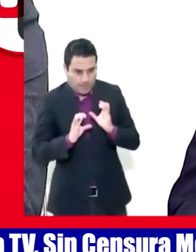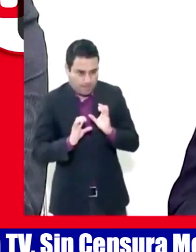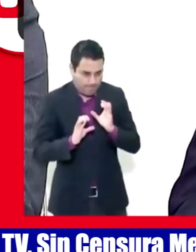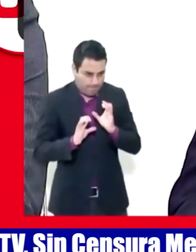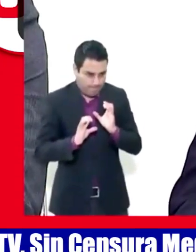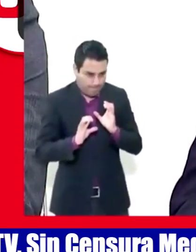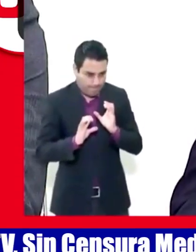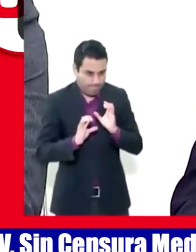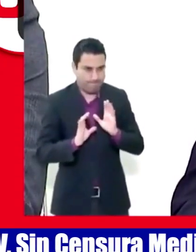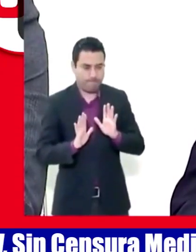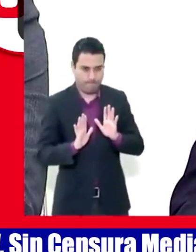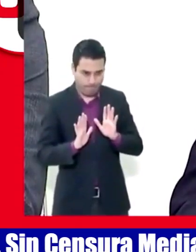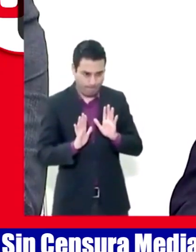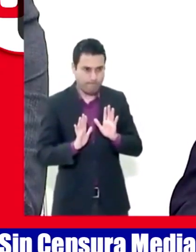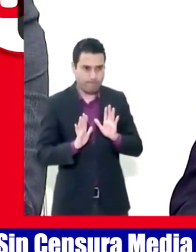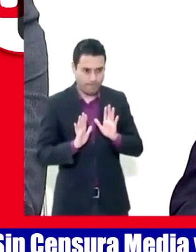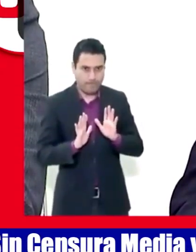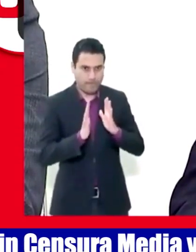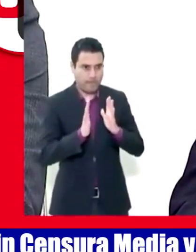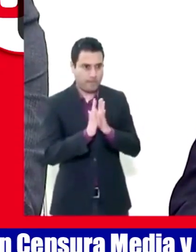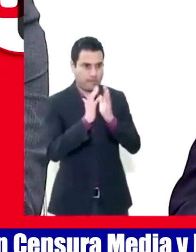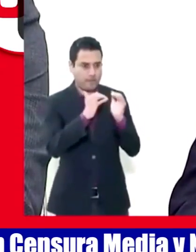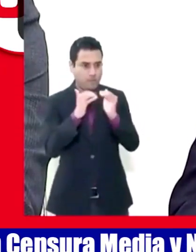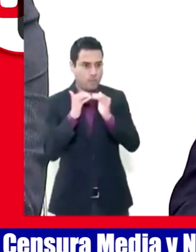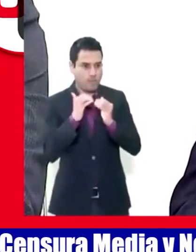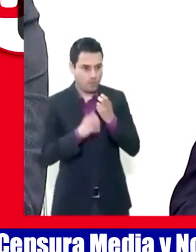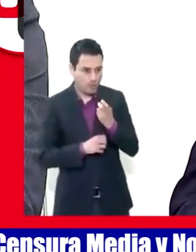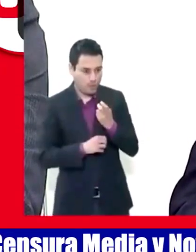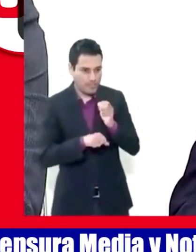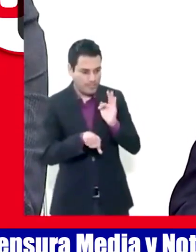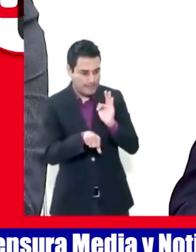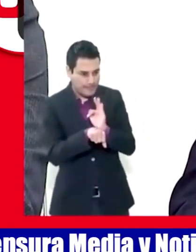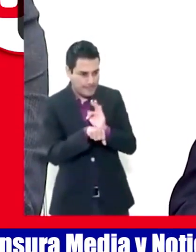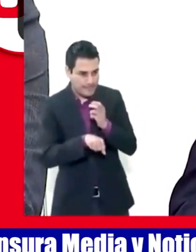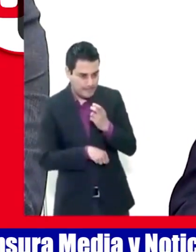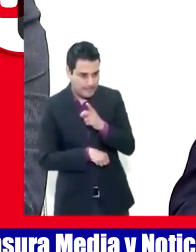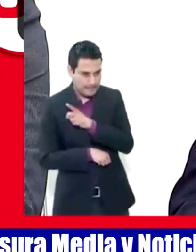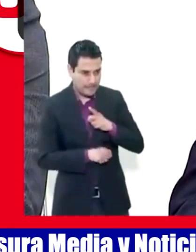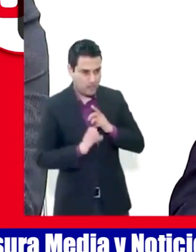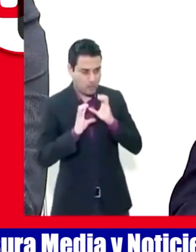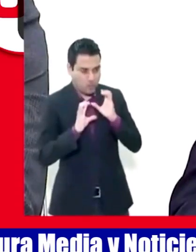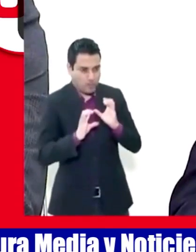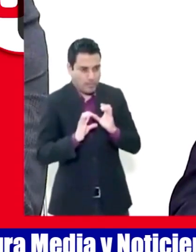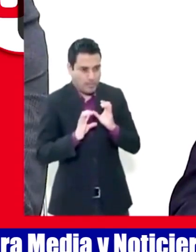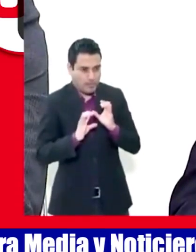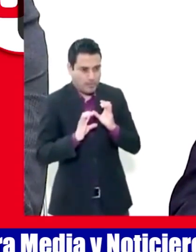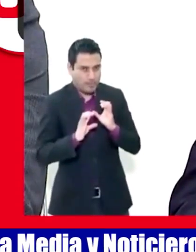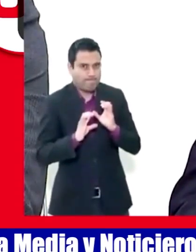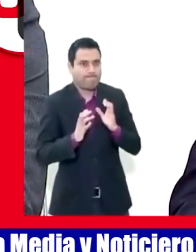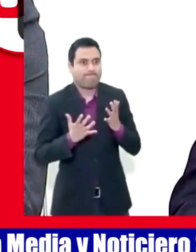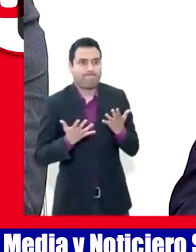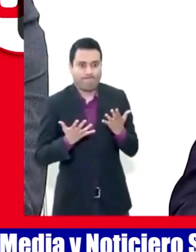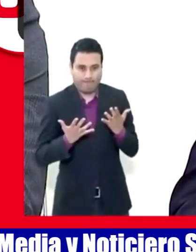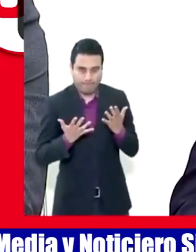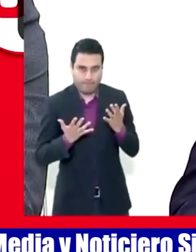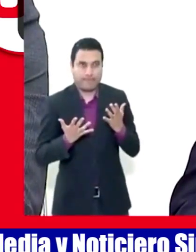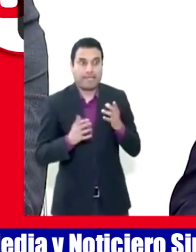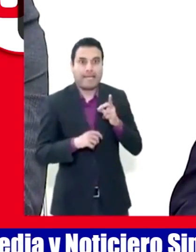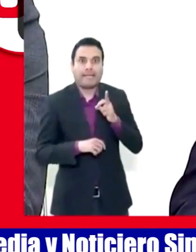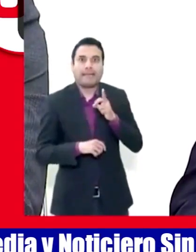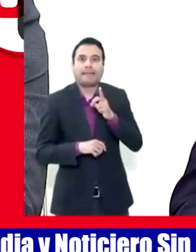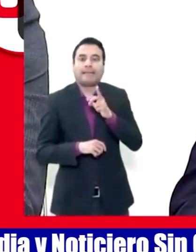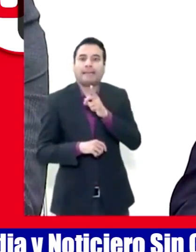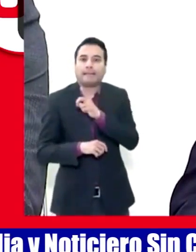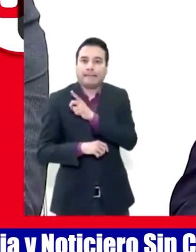de estado y el compromiso democrático que hasta ahora han estado ausentes corregir el rumbo y evitar que la organización